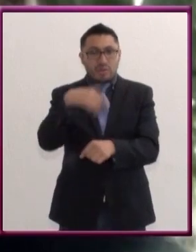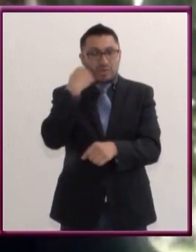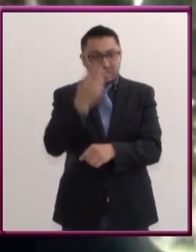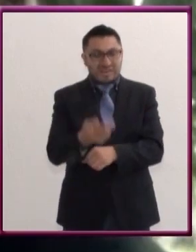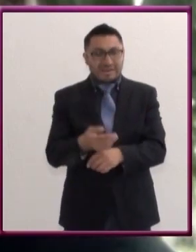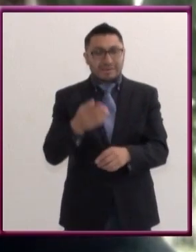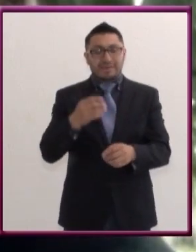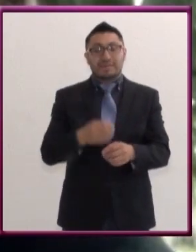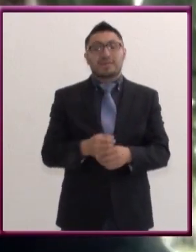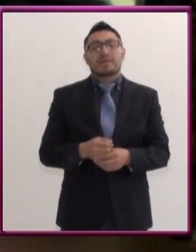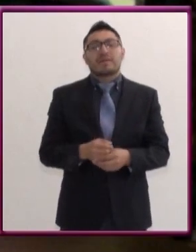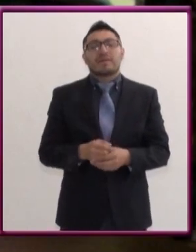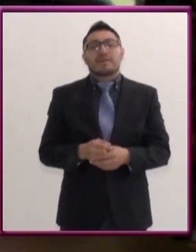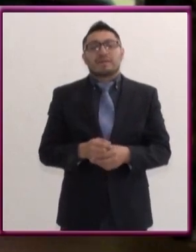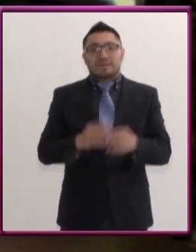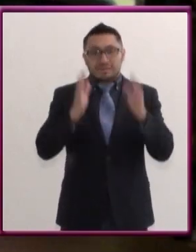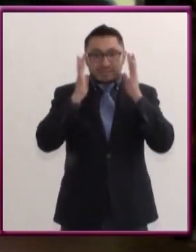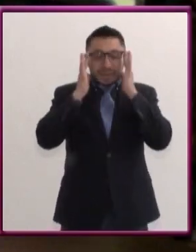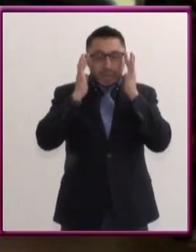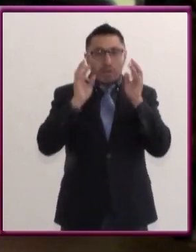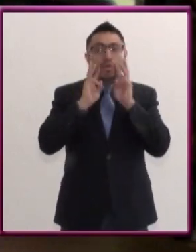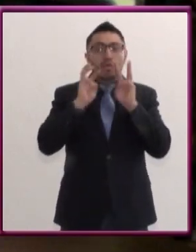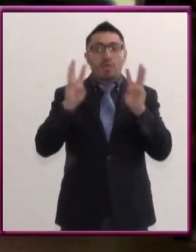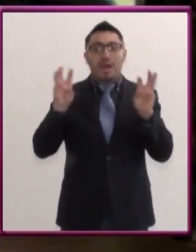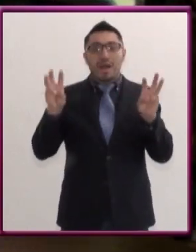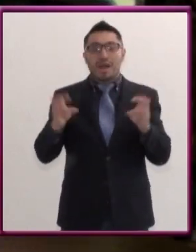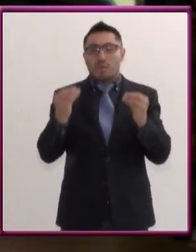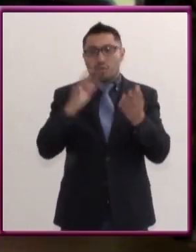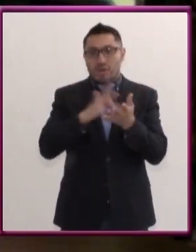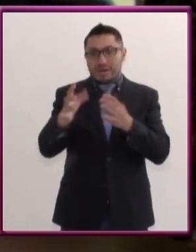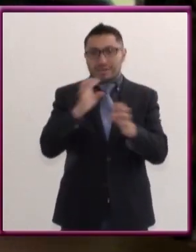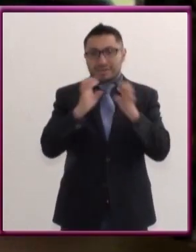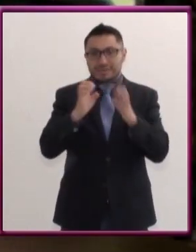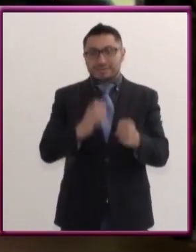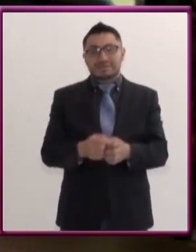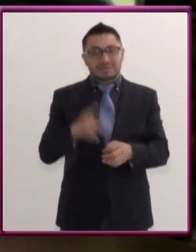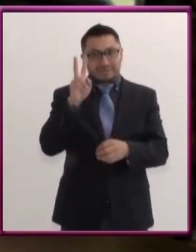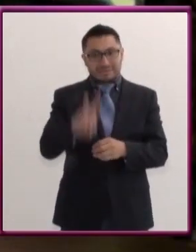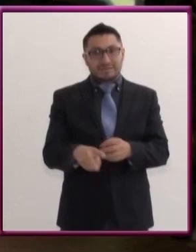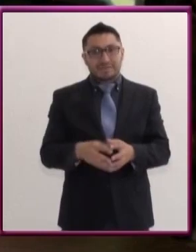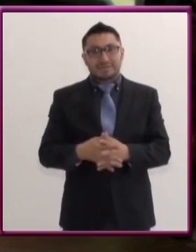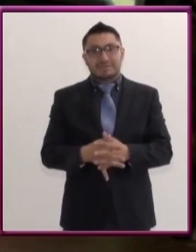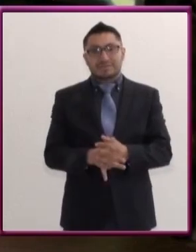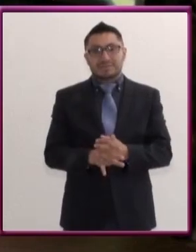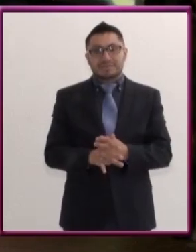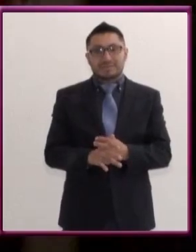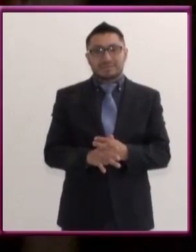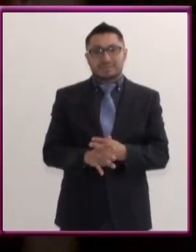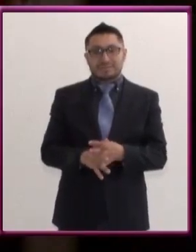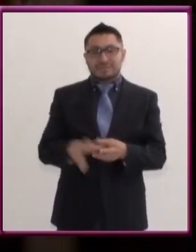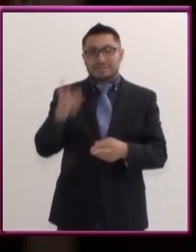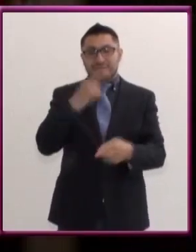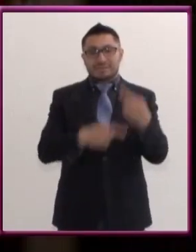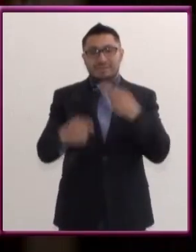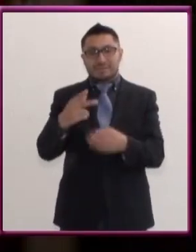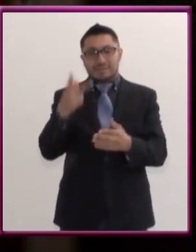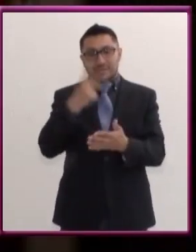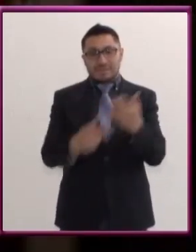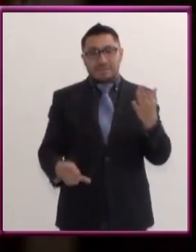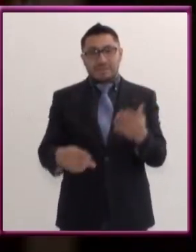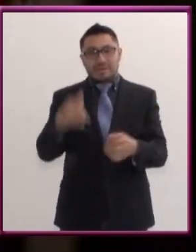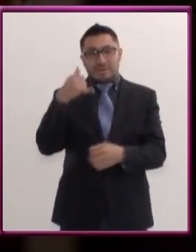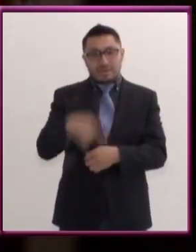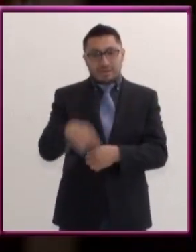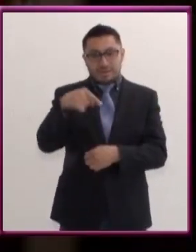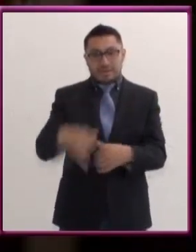queramos hacer y qué tan preciso sea. Wow, pues muchísimas gracias por esta entrevista, en verdad. Regresamos con el